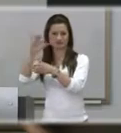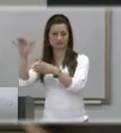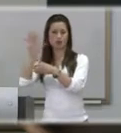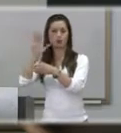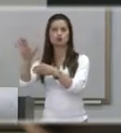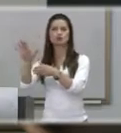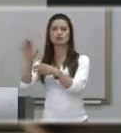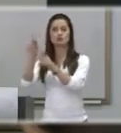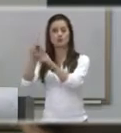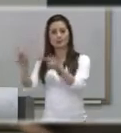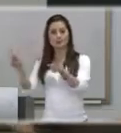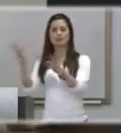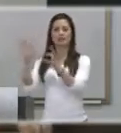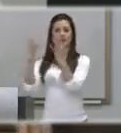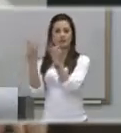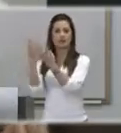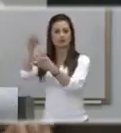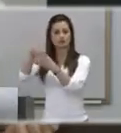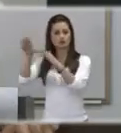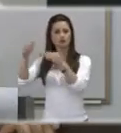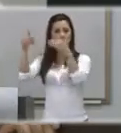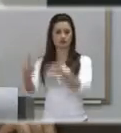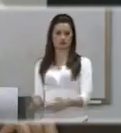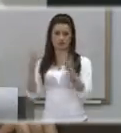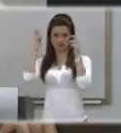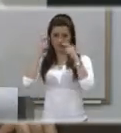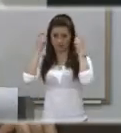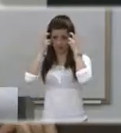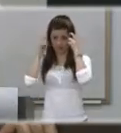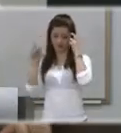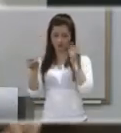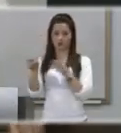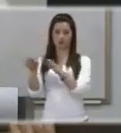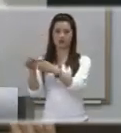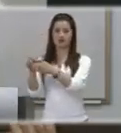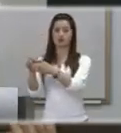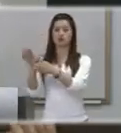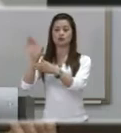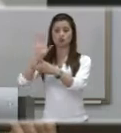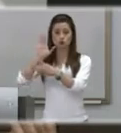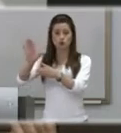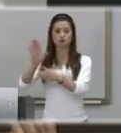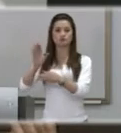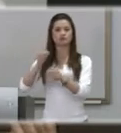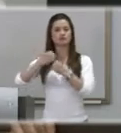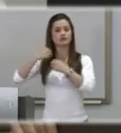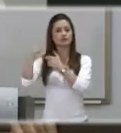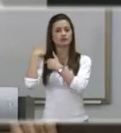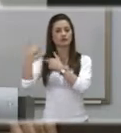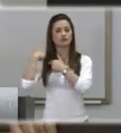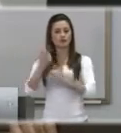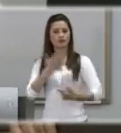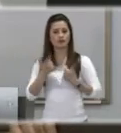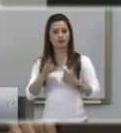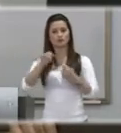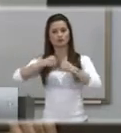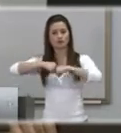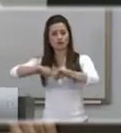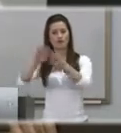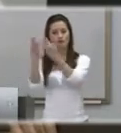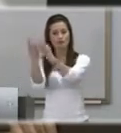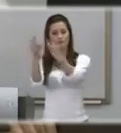con discapacidad intelectual, que además lidera el esfuerzo de la Red de Familias por el Cambio,